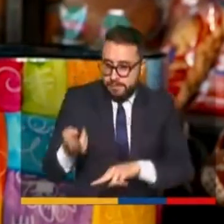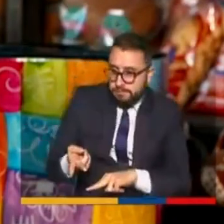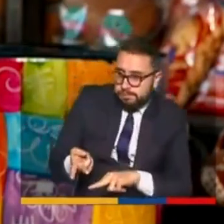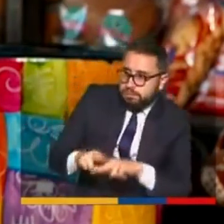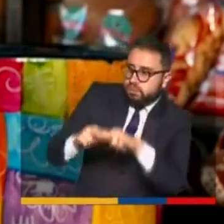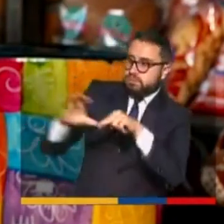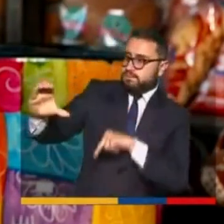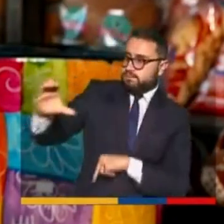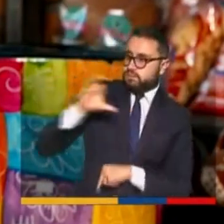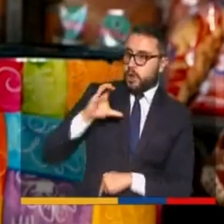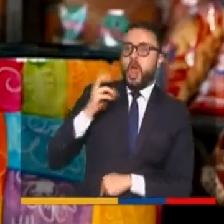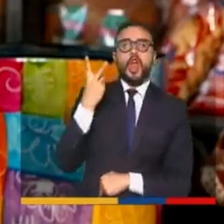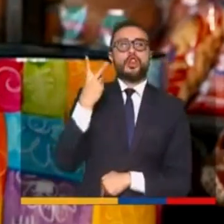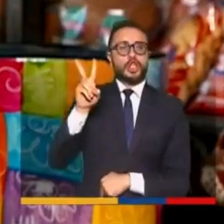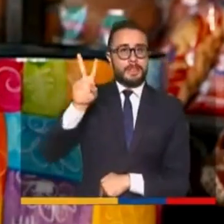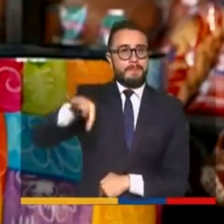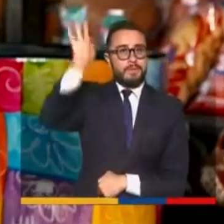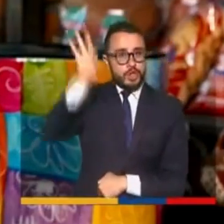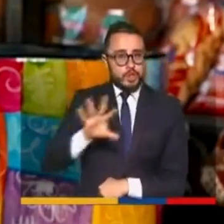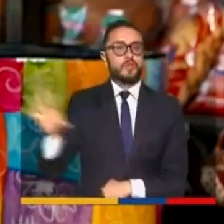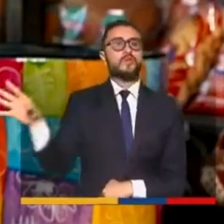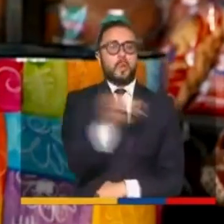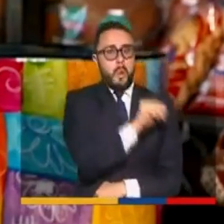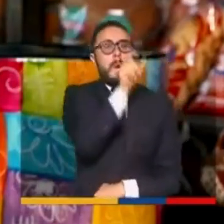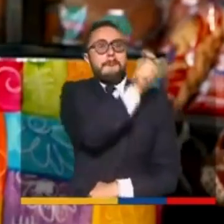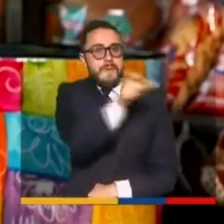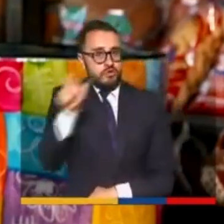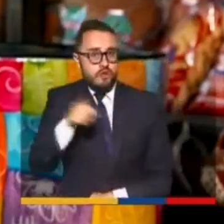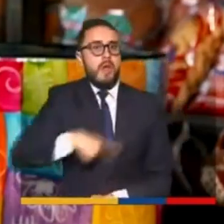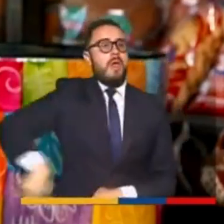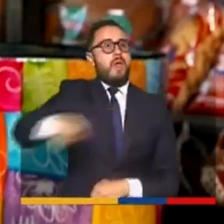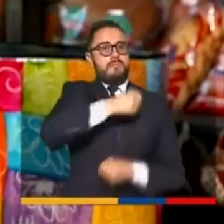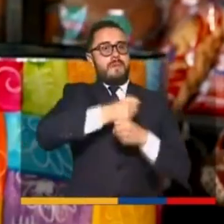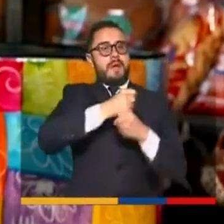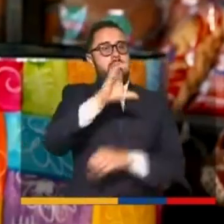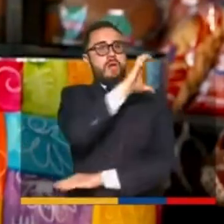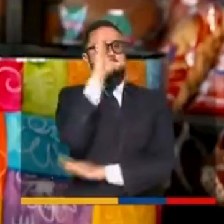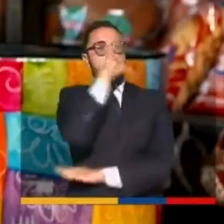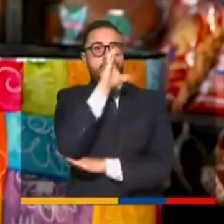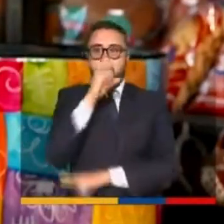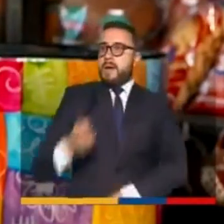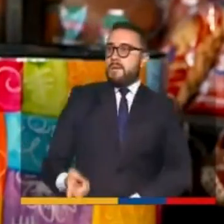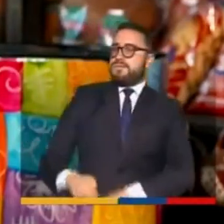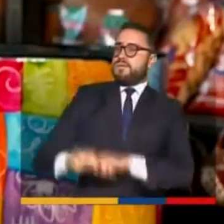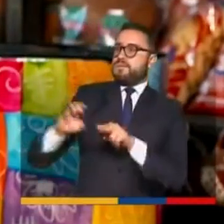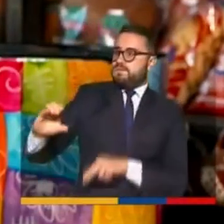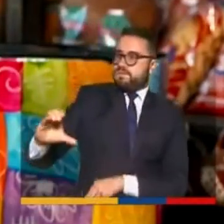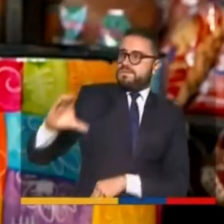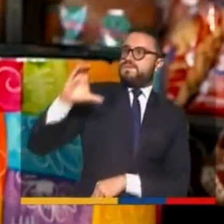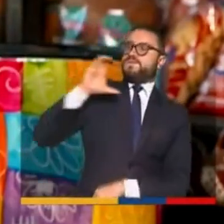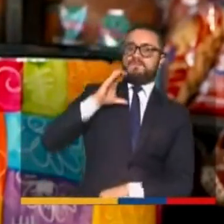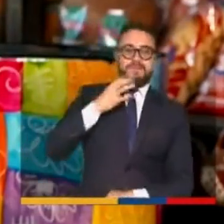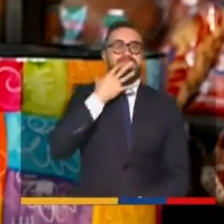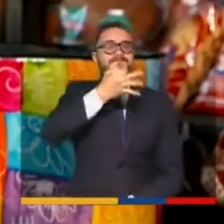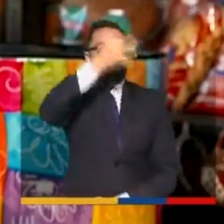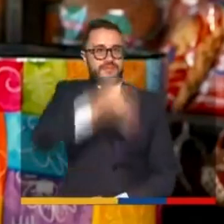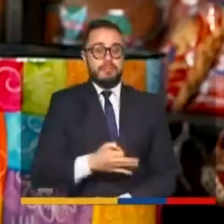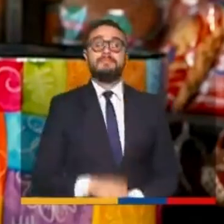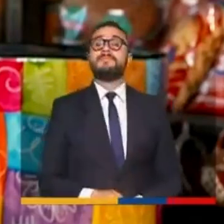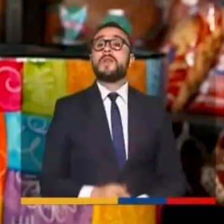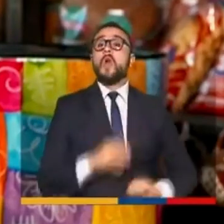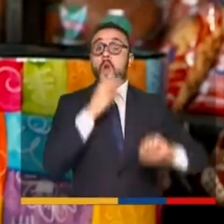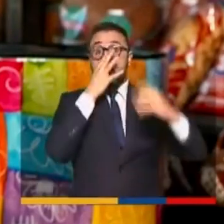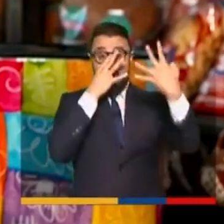un 12% para todos los trabajadores y trabajadoras de Colombia. 4. Recibimos